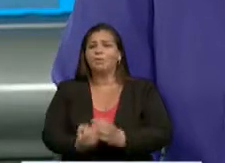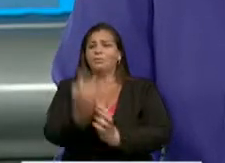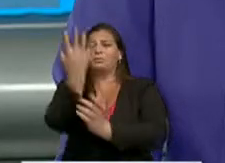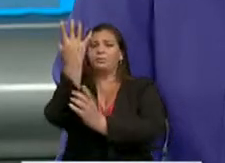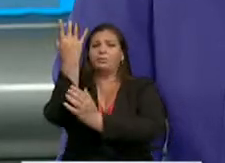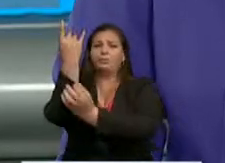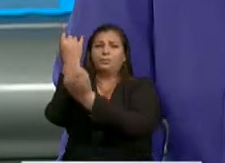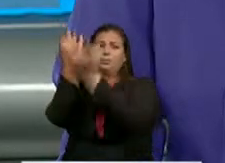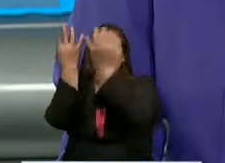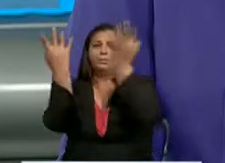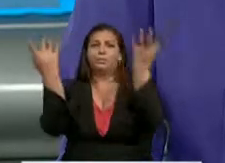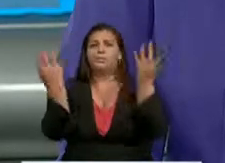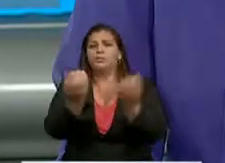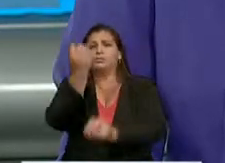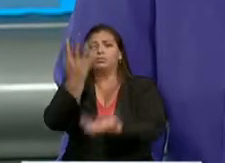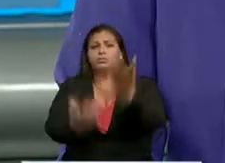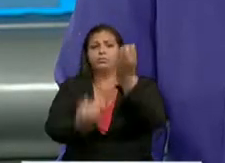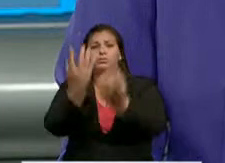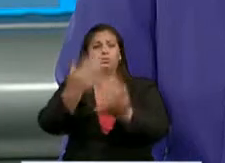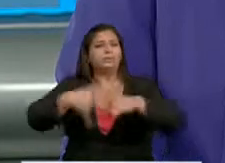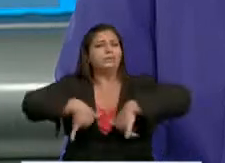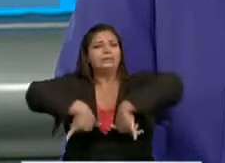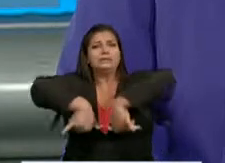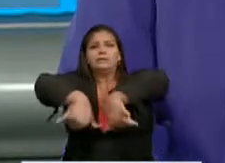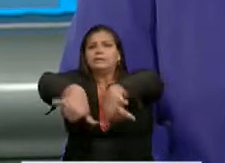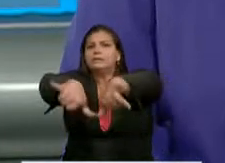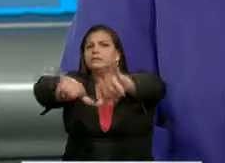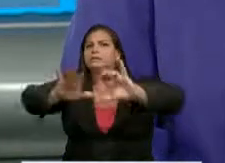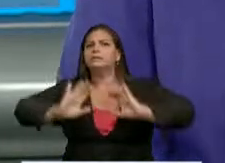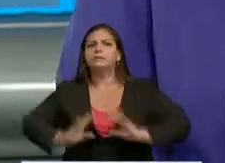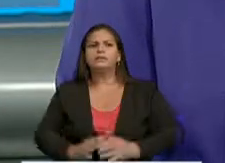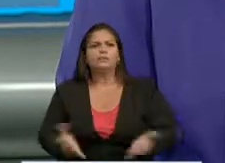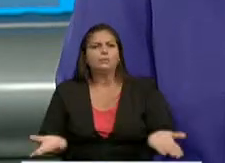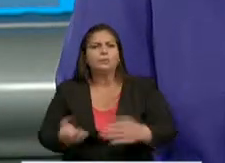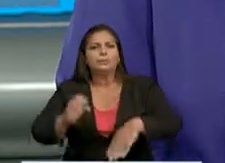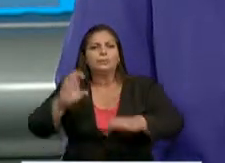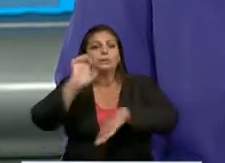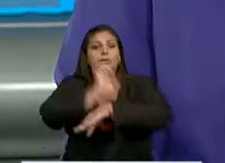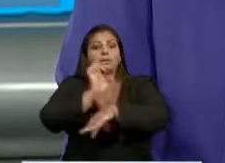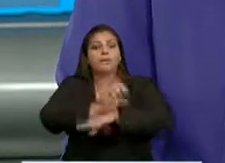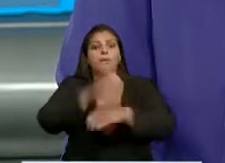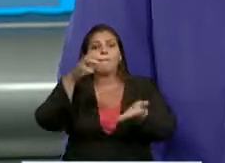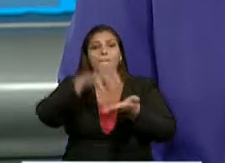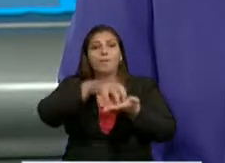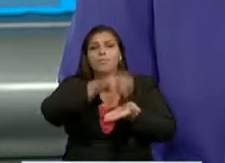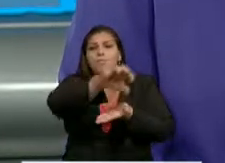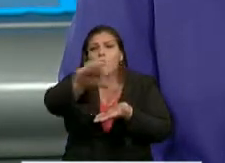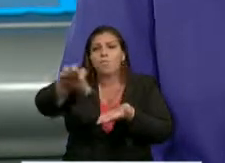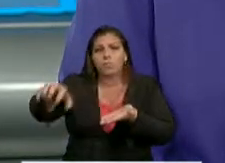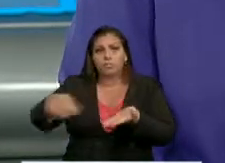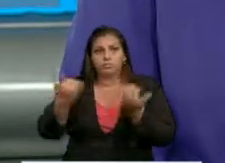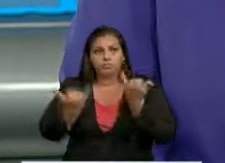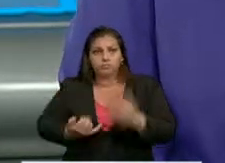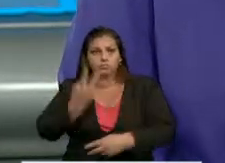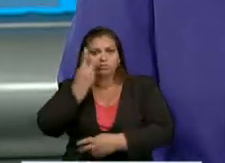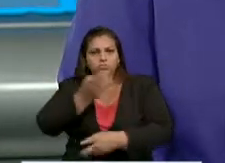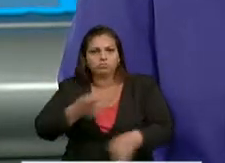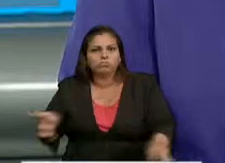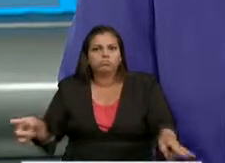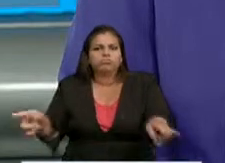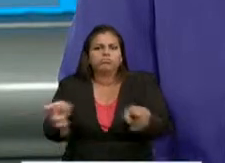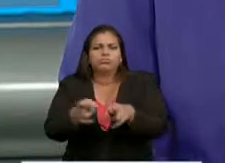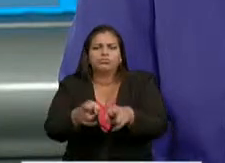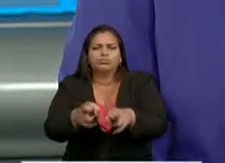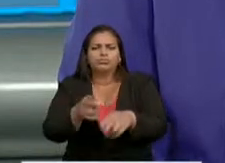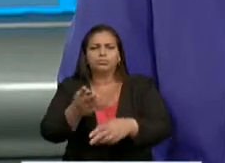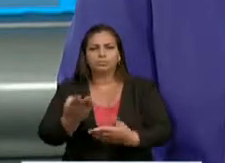tregua. Durante las últimas horas, los flagelos han azotado varias provincias del país. A continuación, les presentamos un resumen de